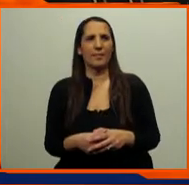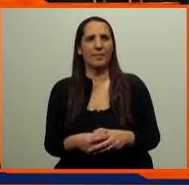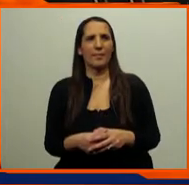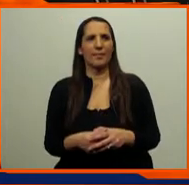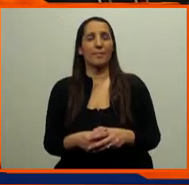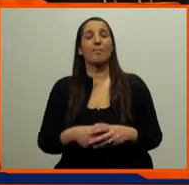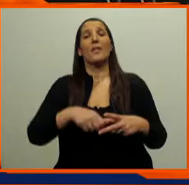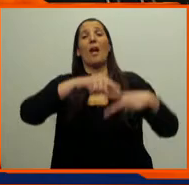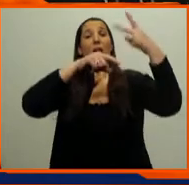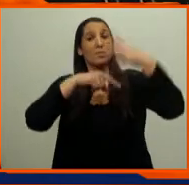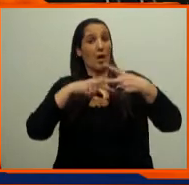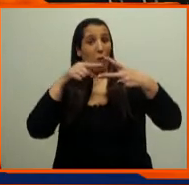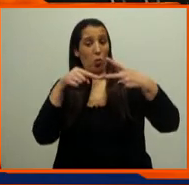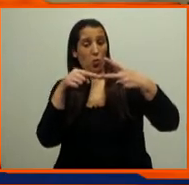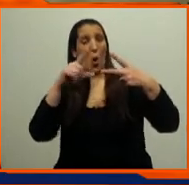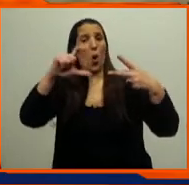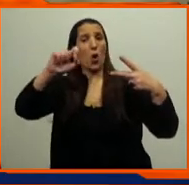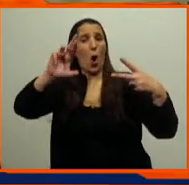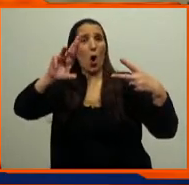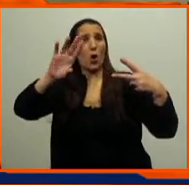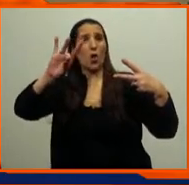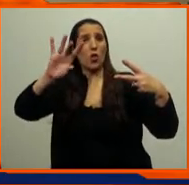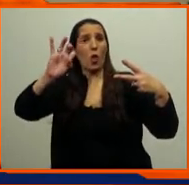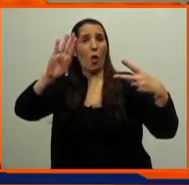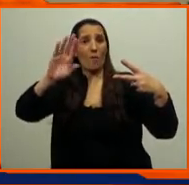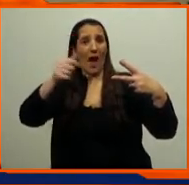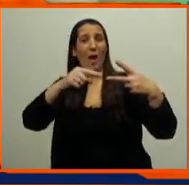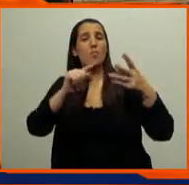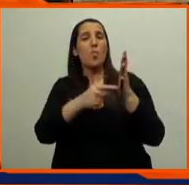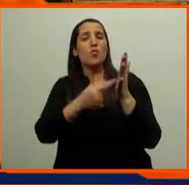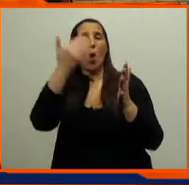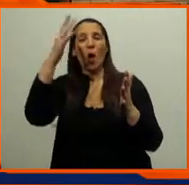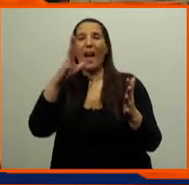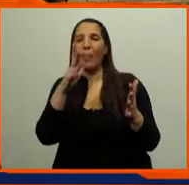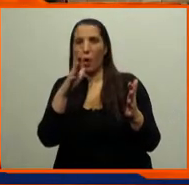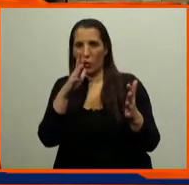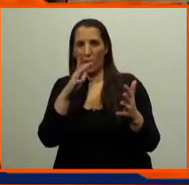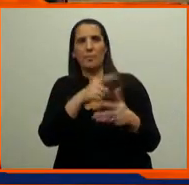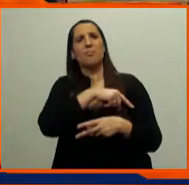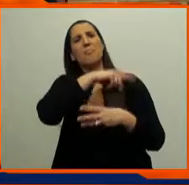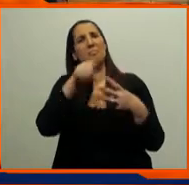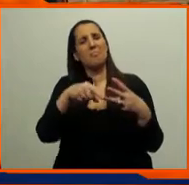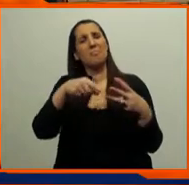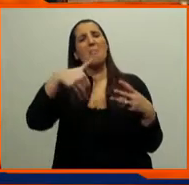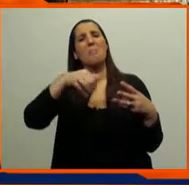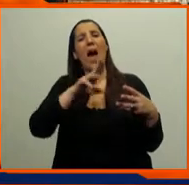seguido por Nicolás Córdoba con 14.2 y Mauro Martínez con